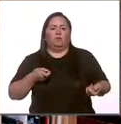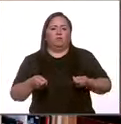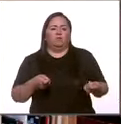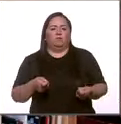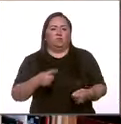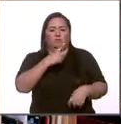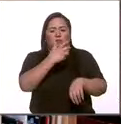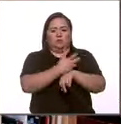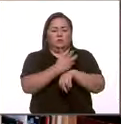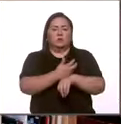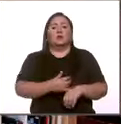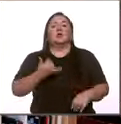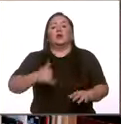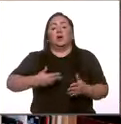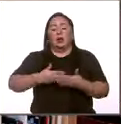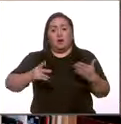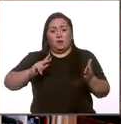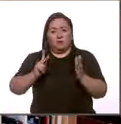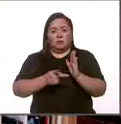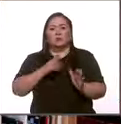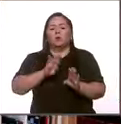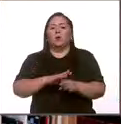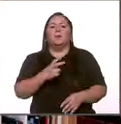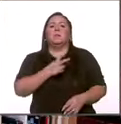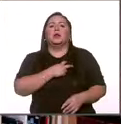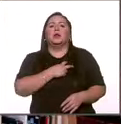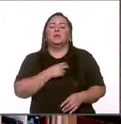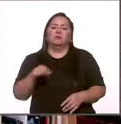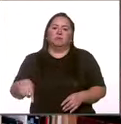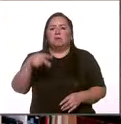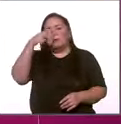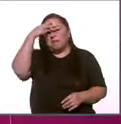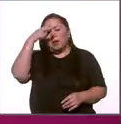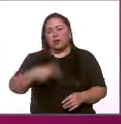De nueva cuenta, la víctima fue México.